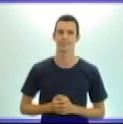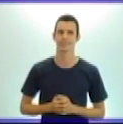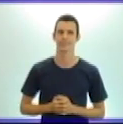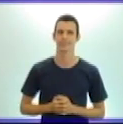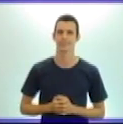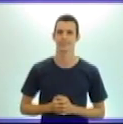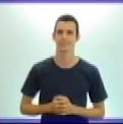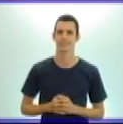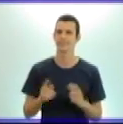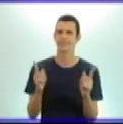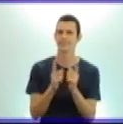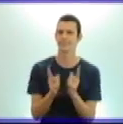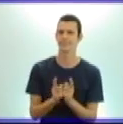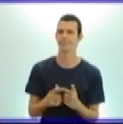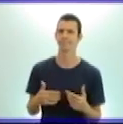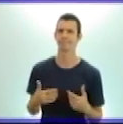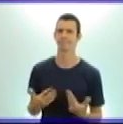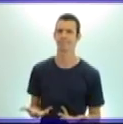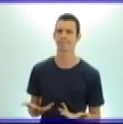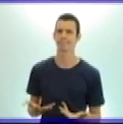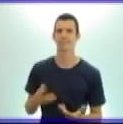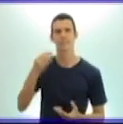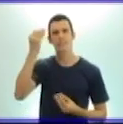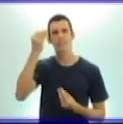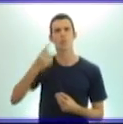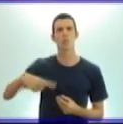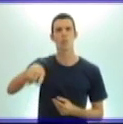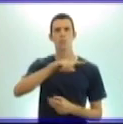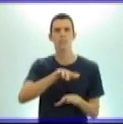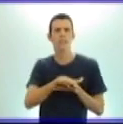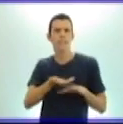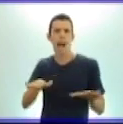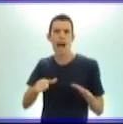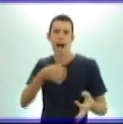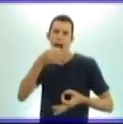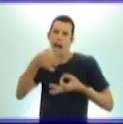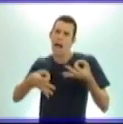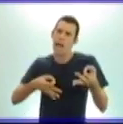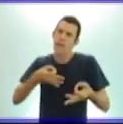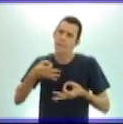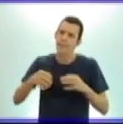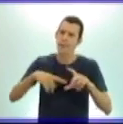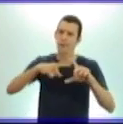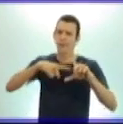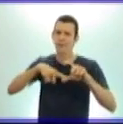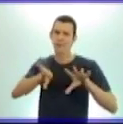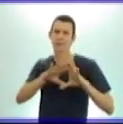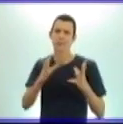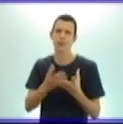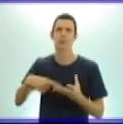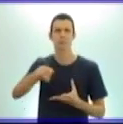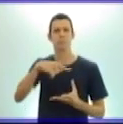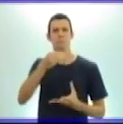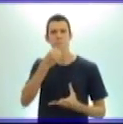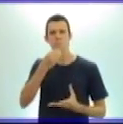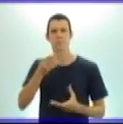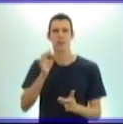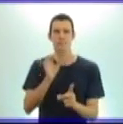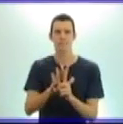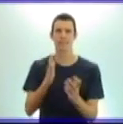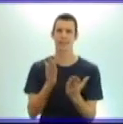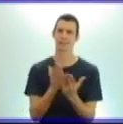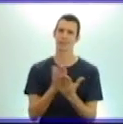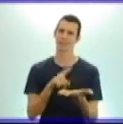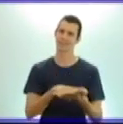pensamos que hayan recibido orientaciones suficientes para poder estudiar durante